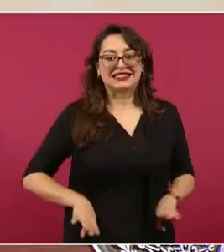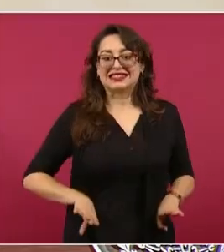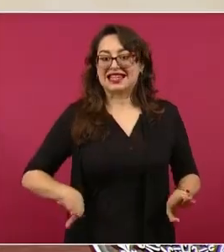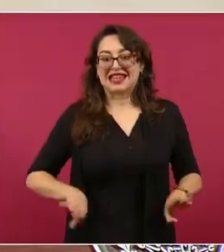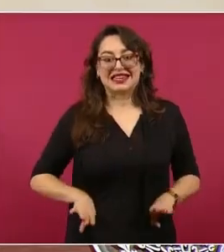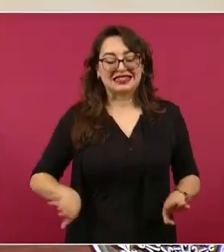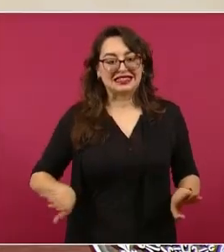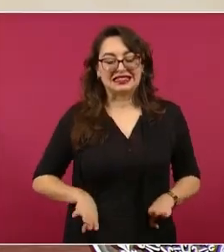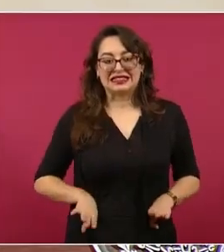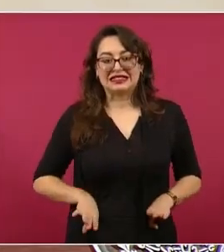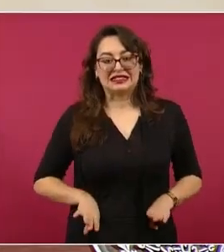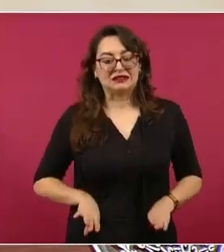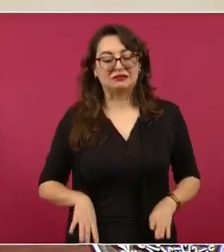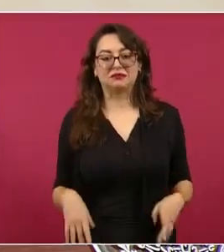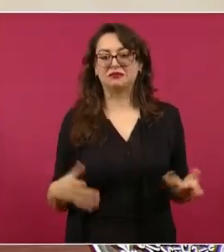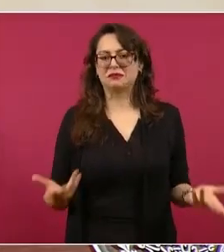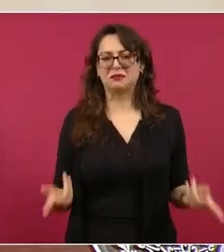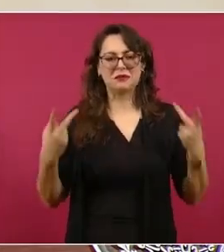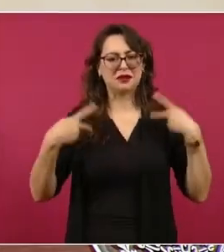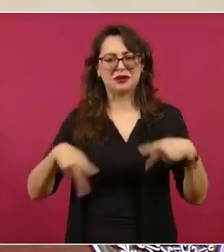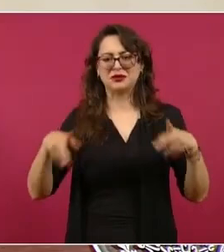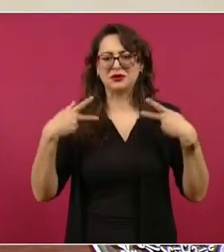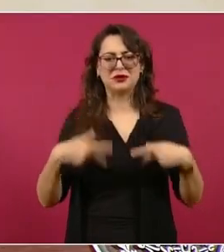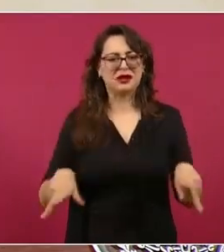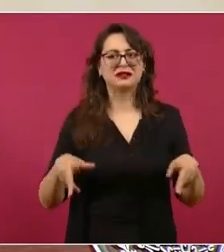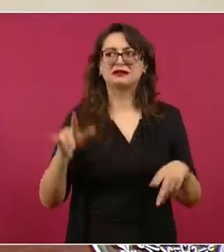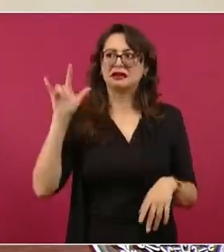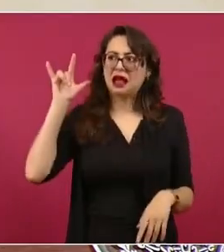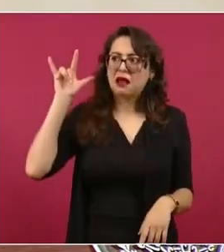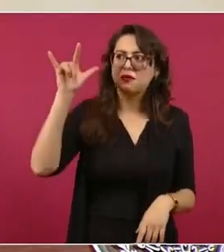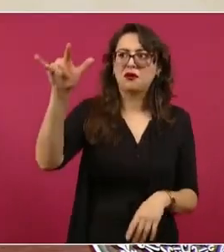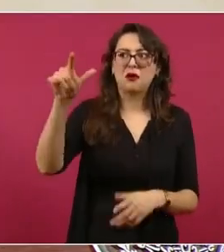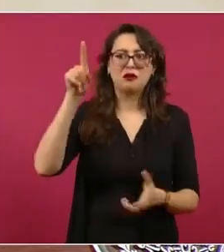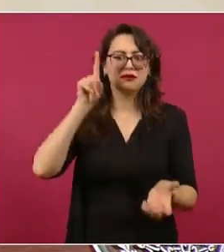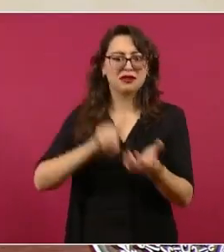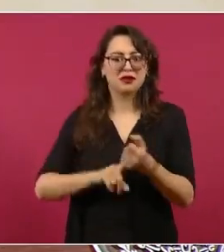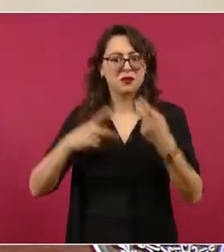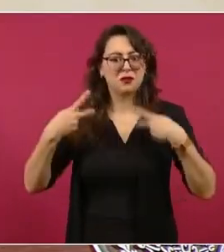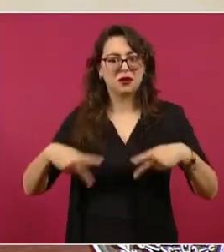que perdieran la vida muchos, porque era un avión